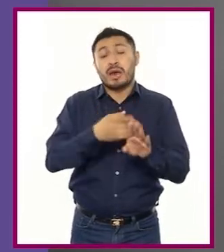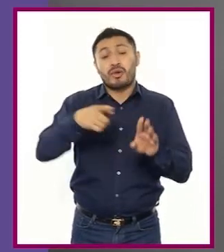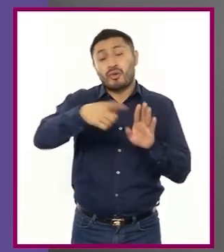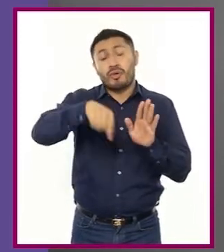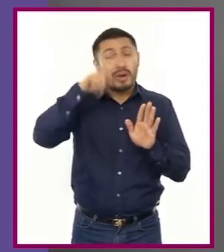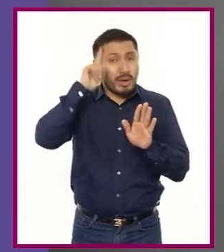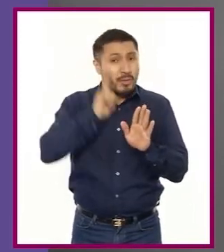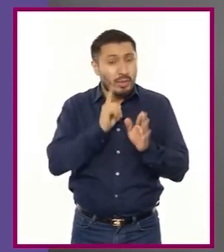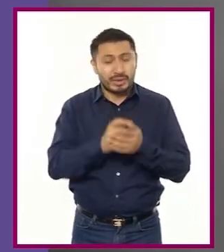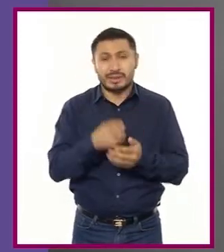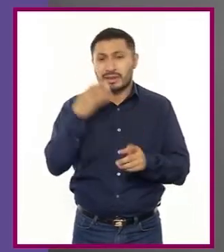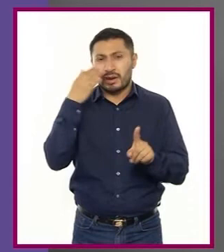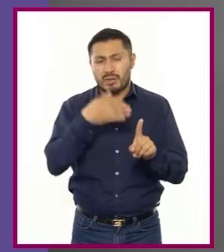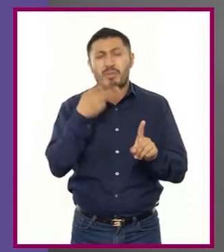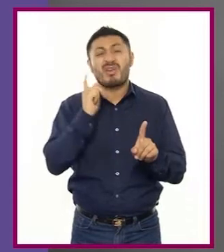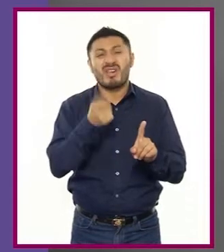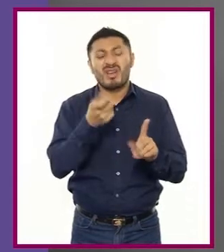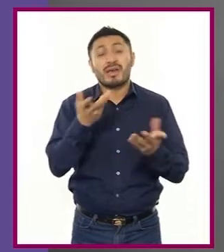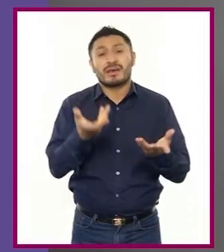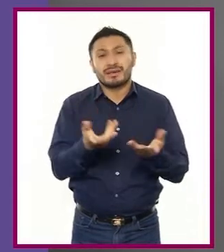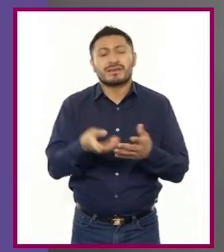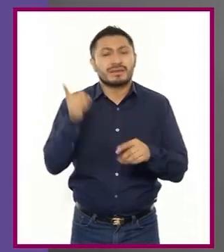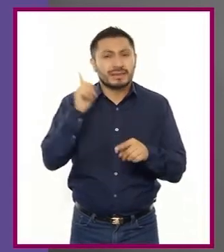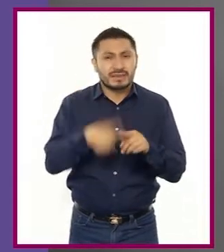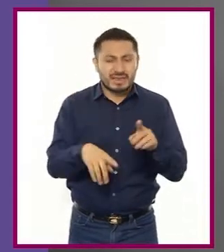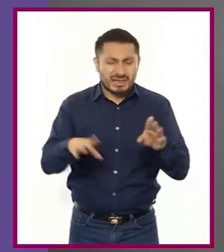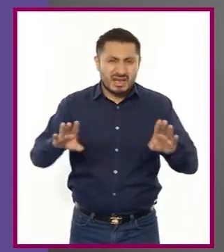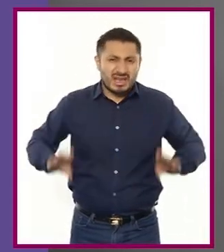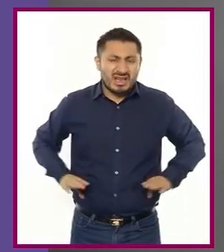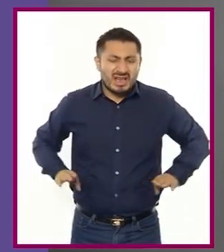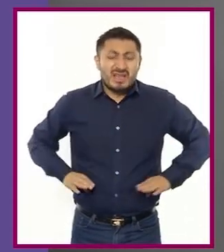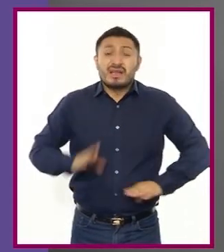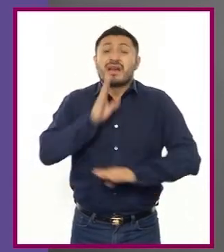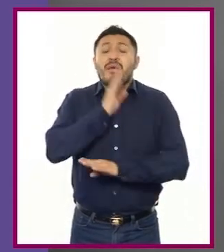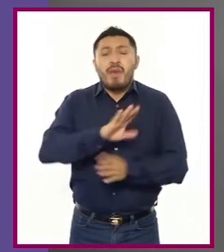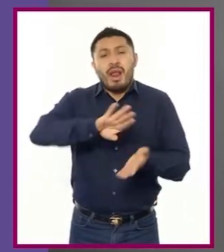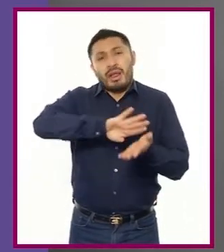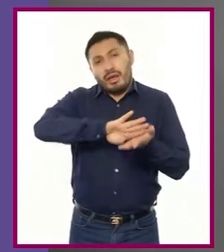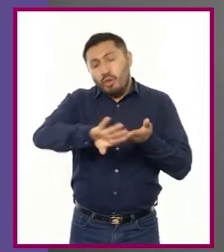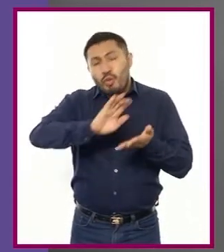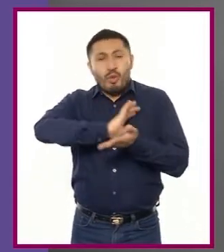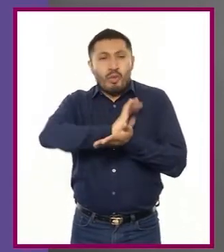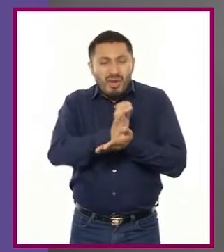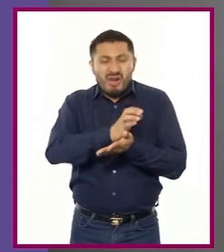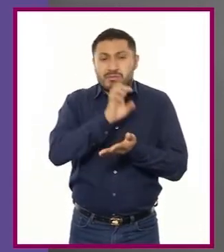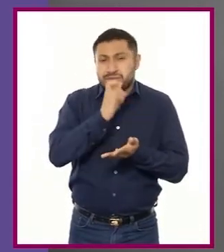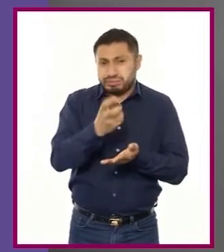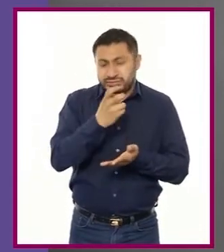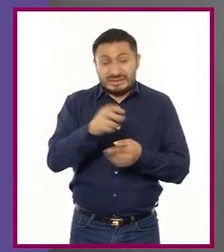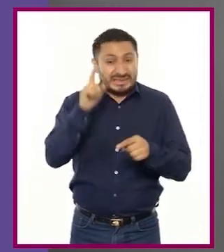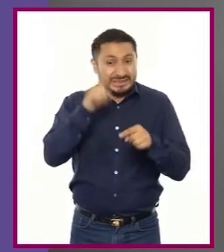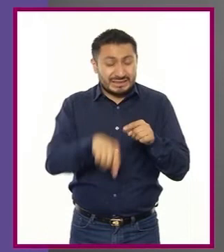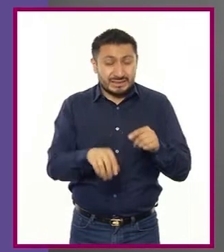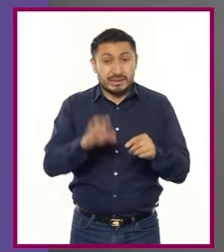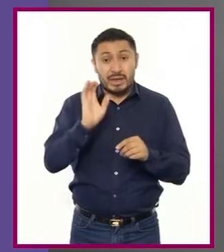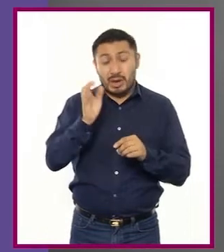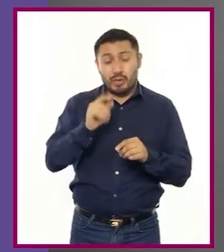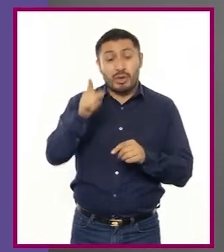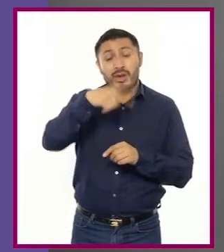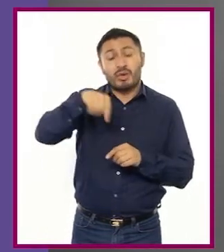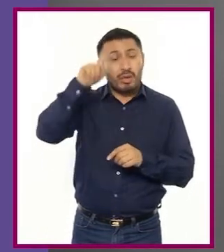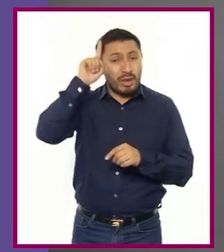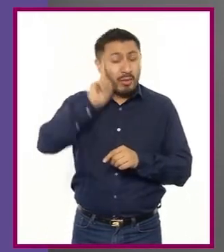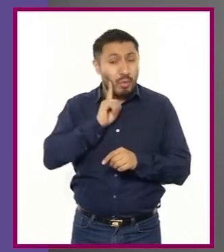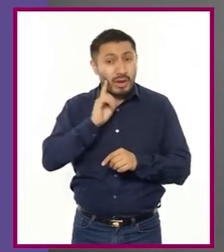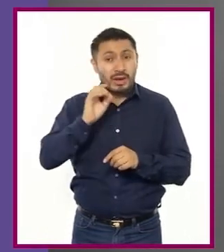Busca erradicar las actitudes y prácticas de exclusión y discriminación basadas en el sexo, que